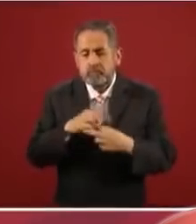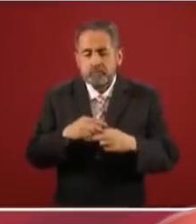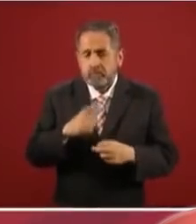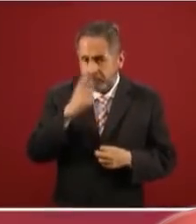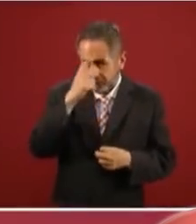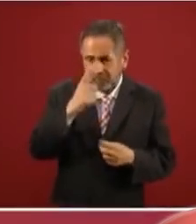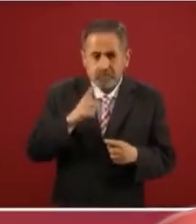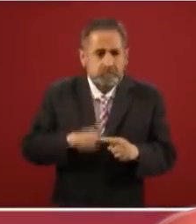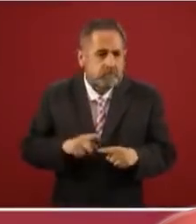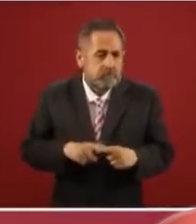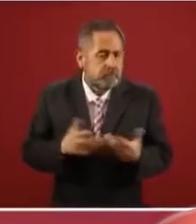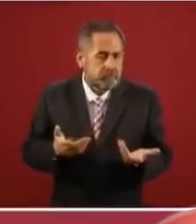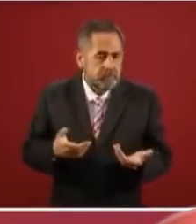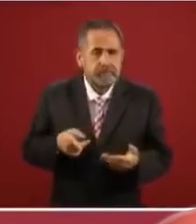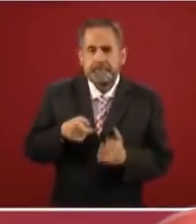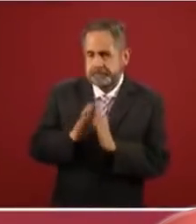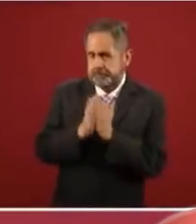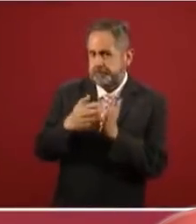problema.